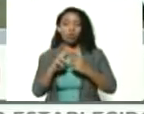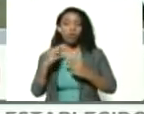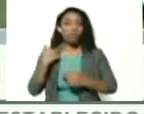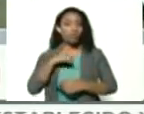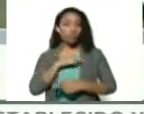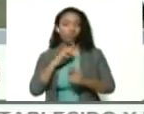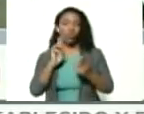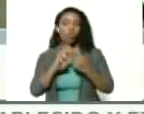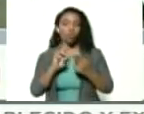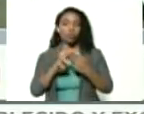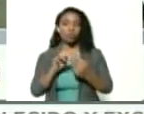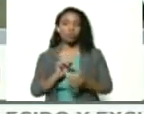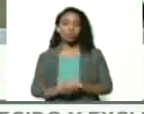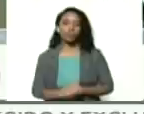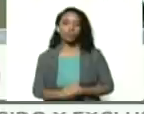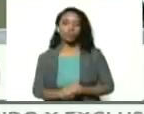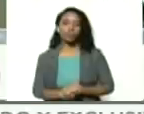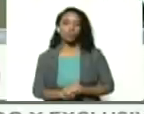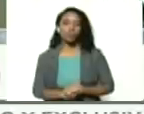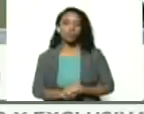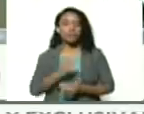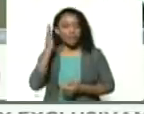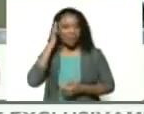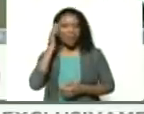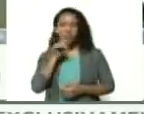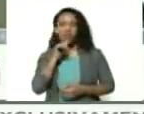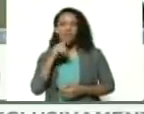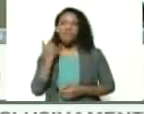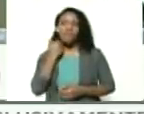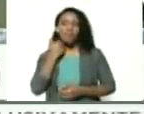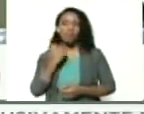los conocemos. Conocemos los casos.